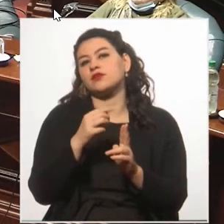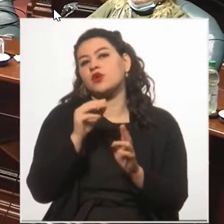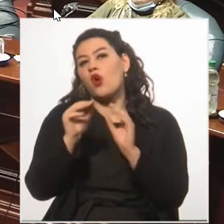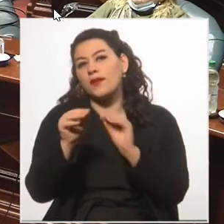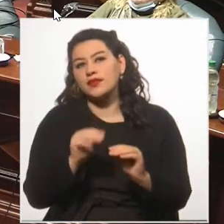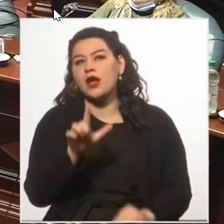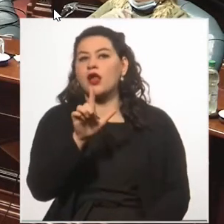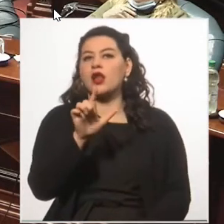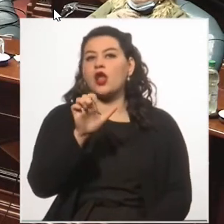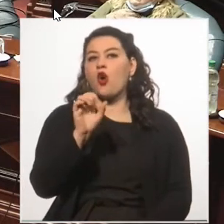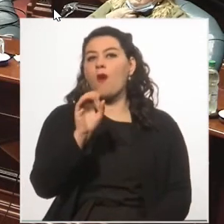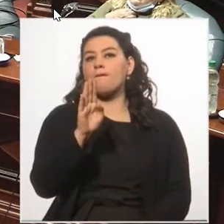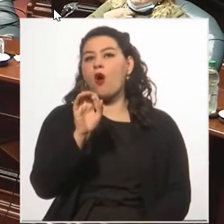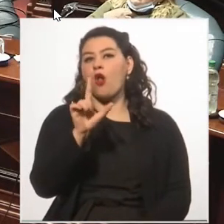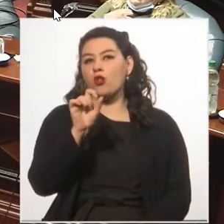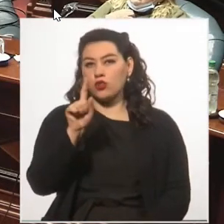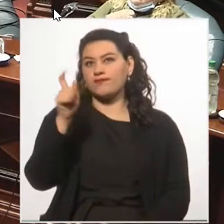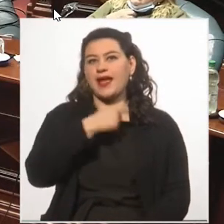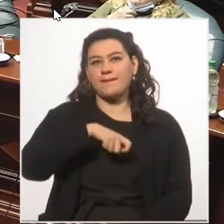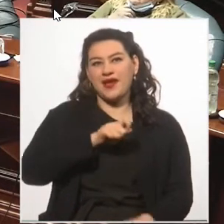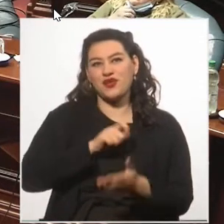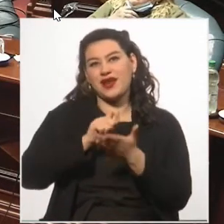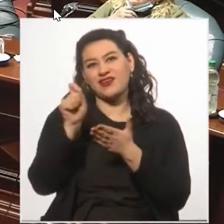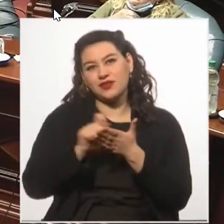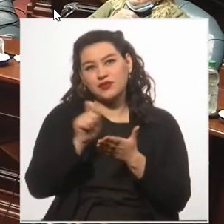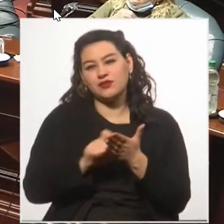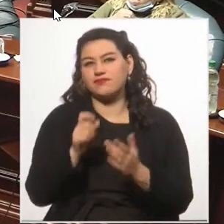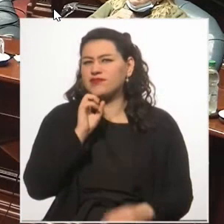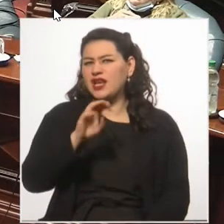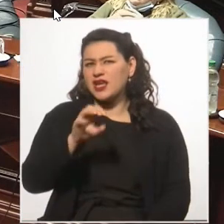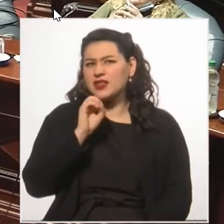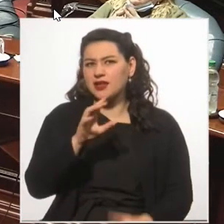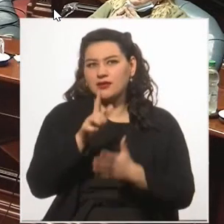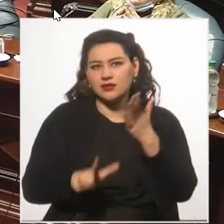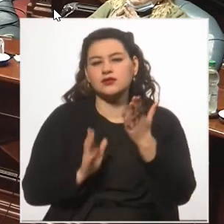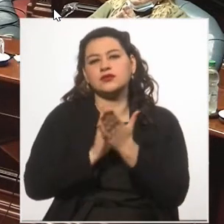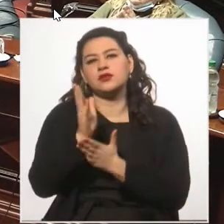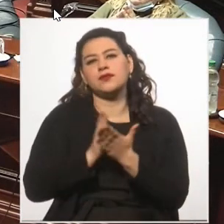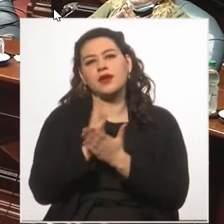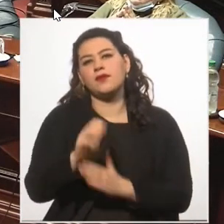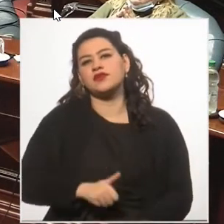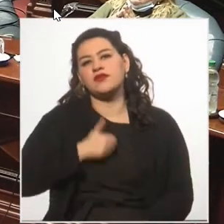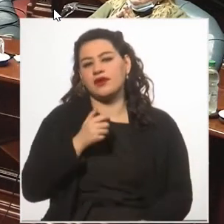de Leopoldo Alas, escritor español que en sus severas críticas literarias utilizaba el seudónimo de